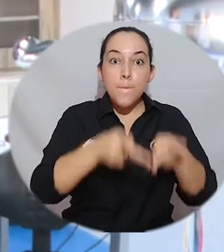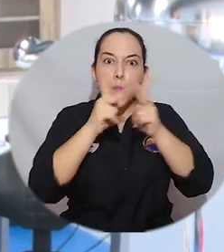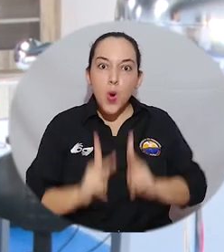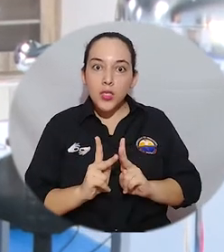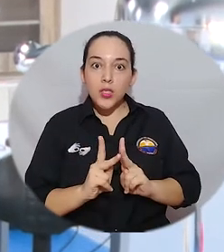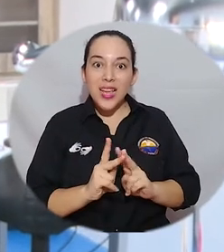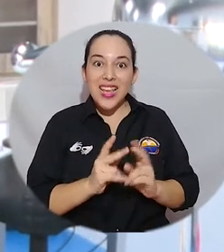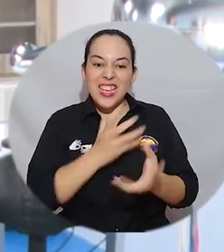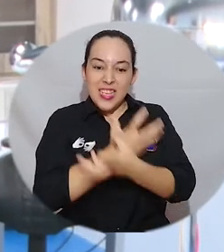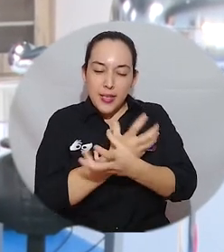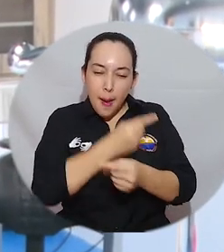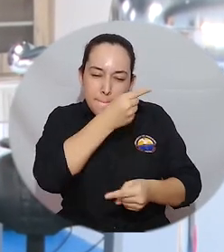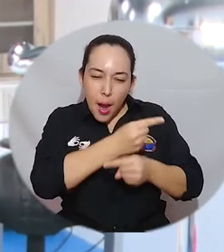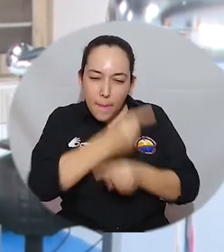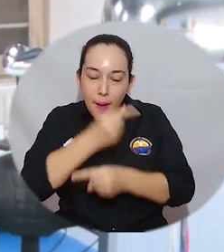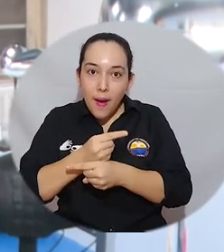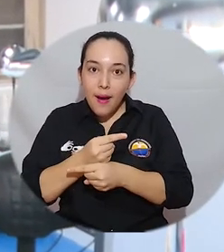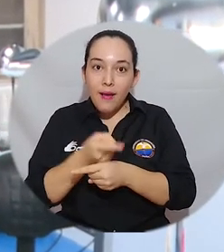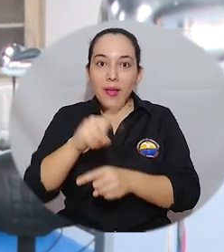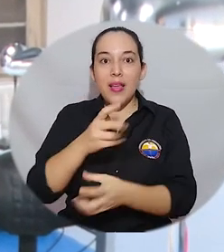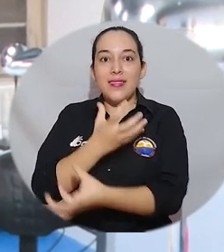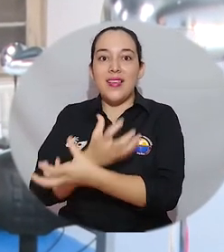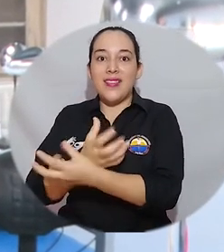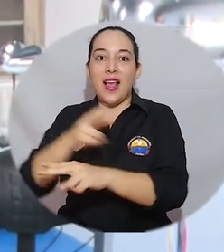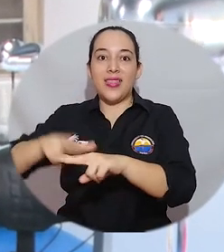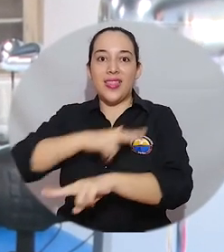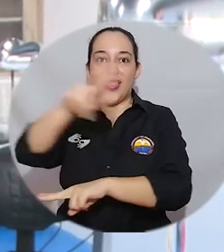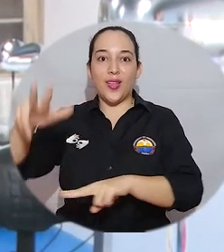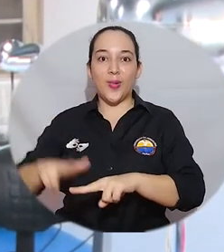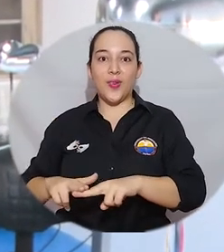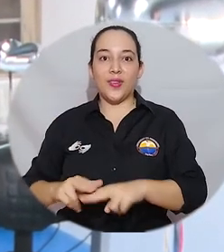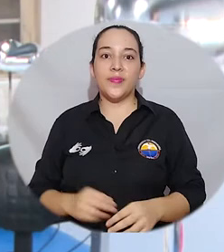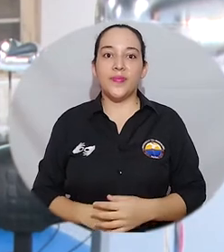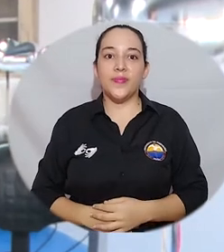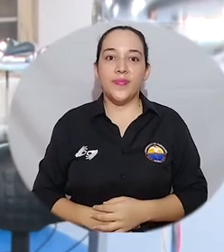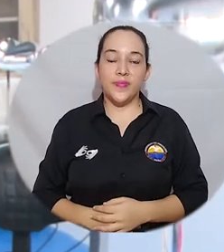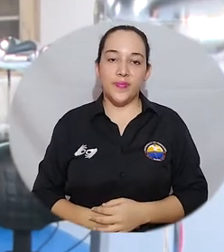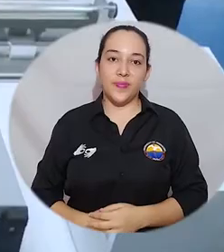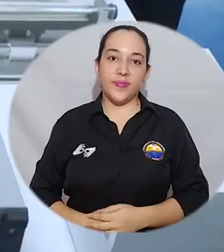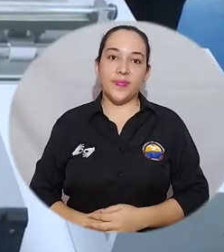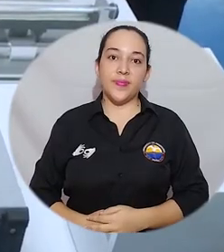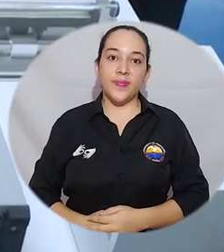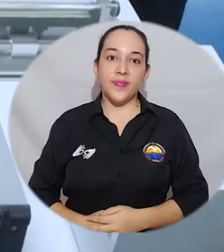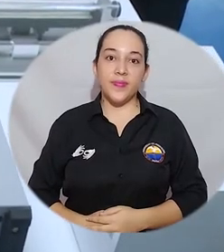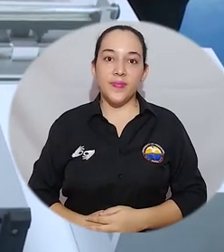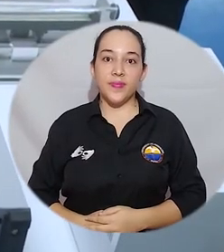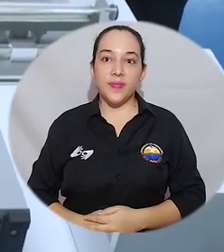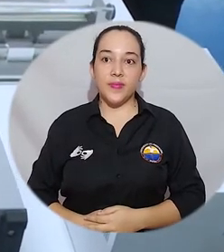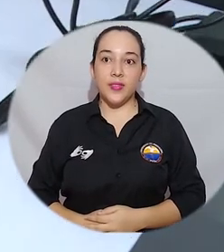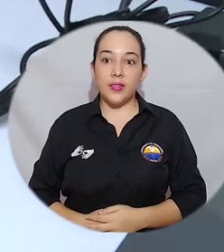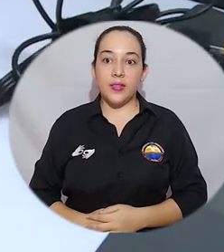en biofísica hacemos como ese puente justamente entre las ciencias exactas y las ciencias naturales.